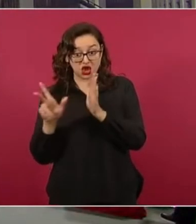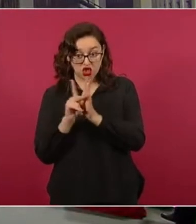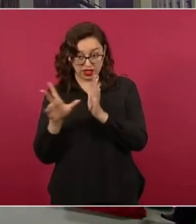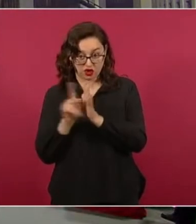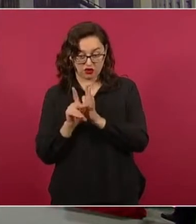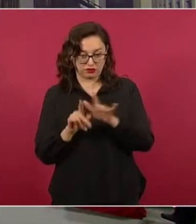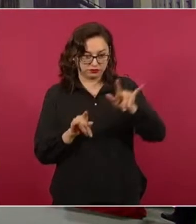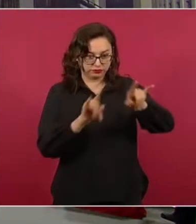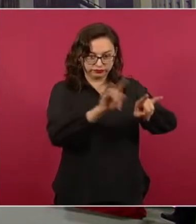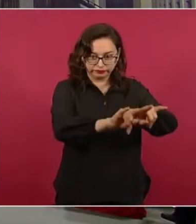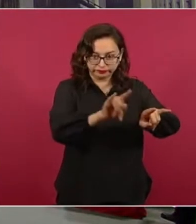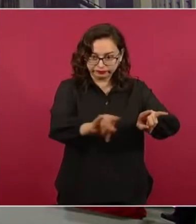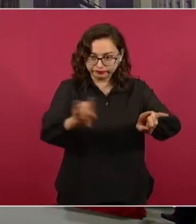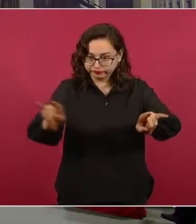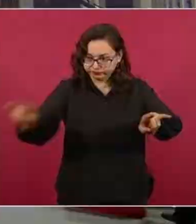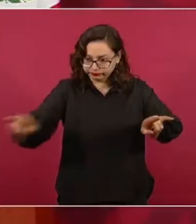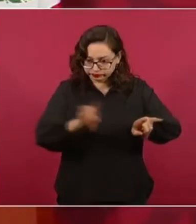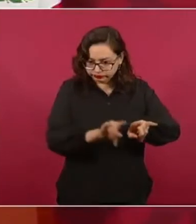Noticias. Y luego